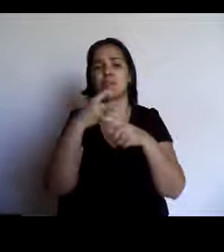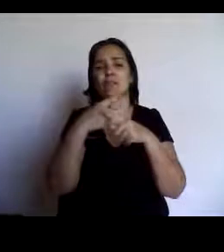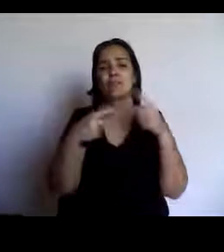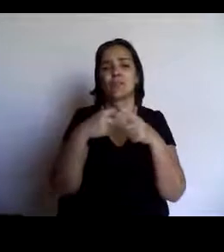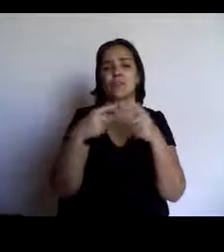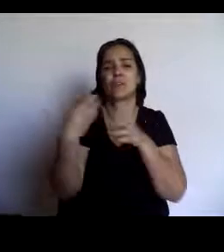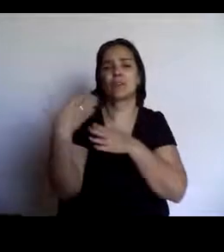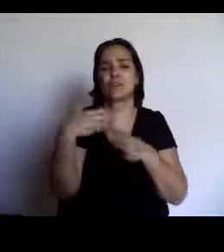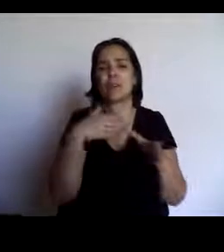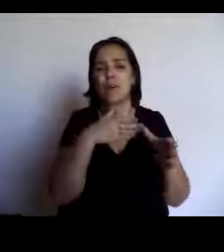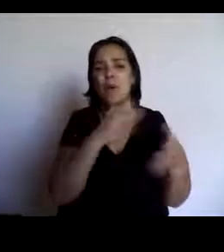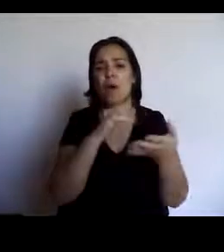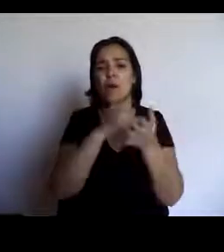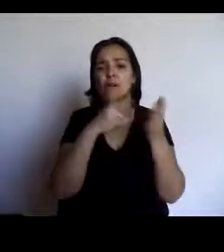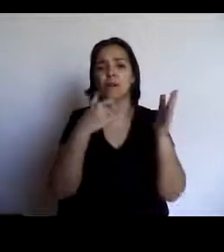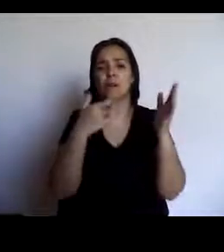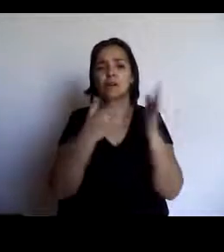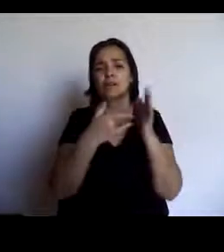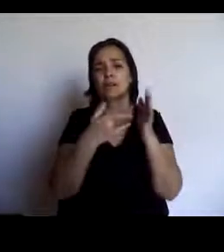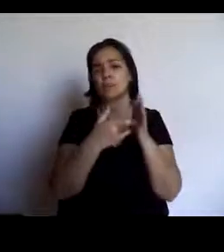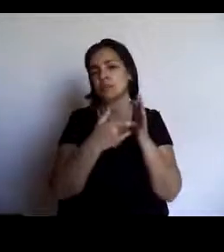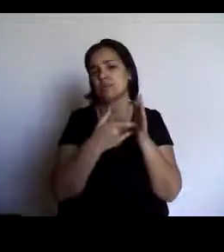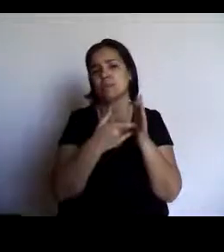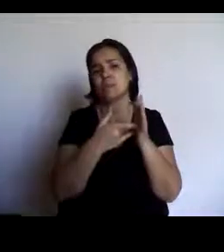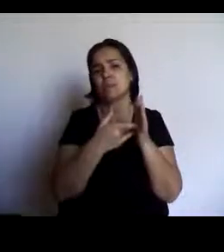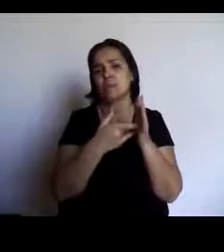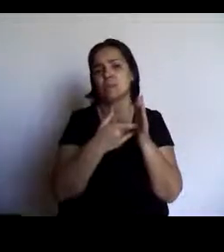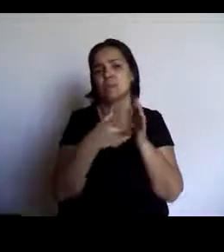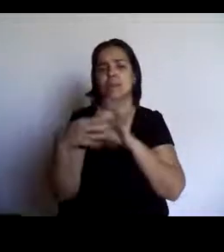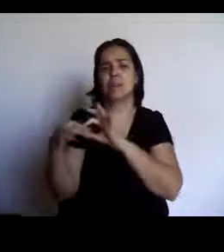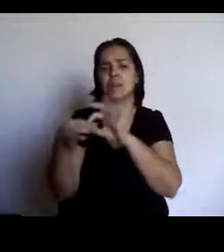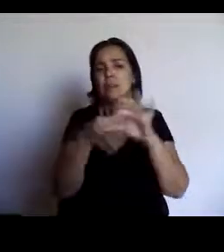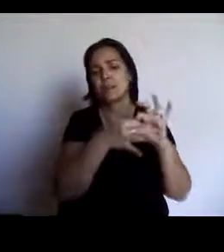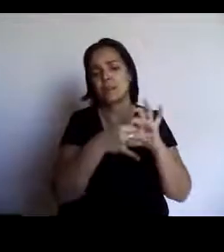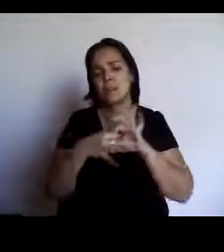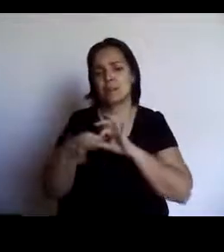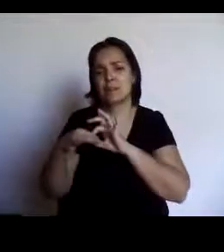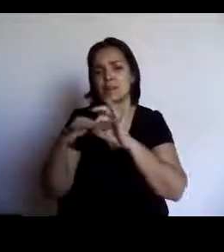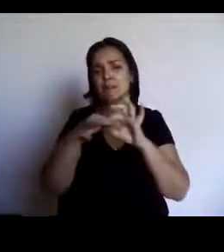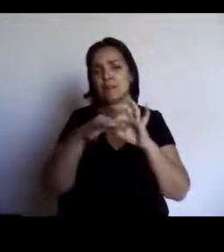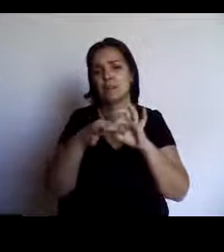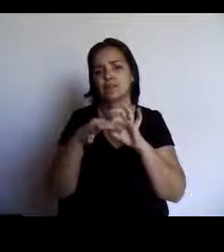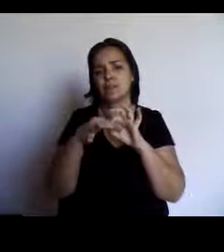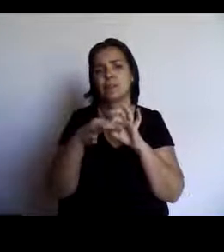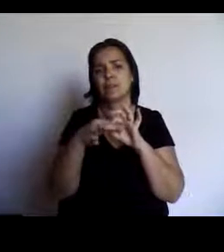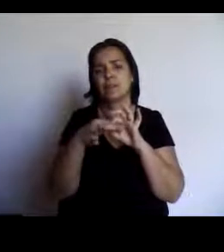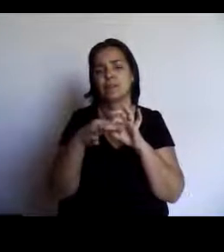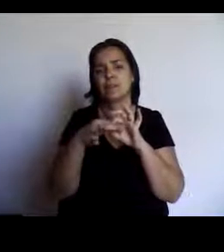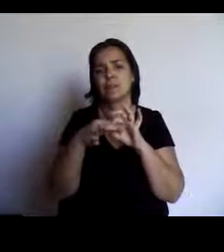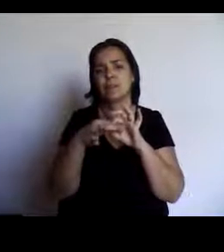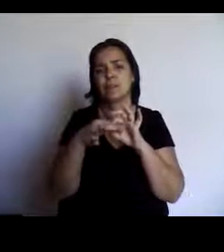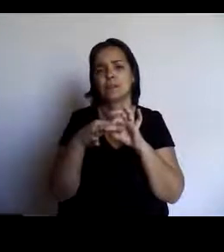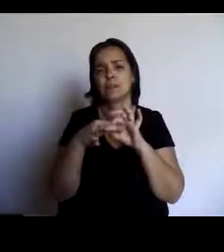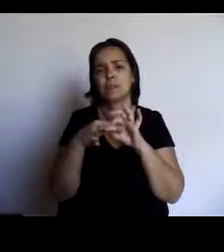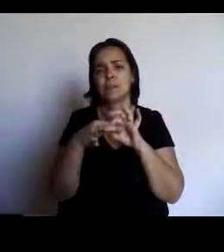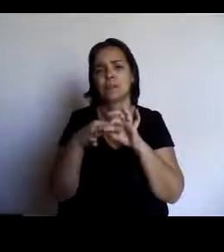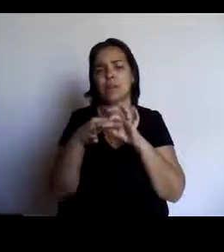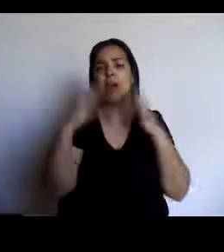la herramienta a través de la cual vehicular para poder llevar a cabo estas